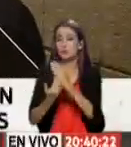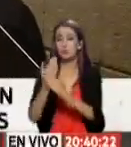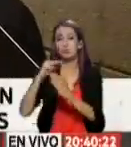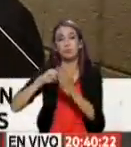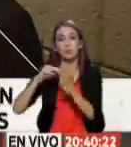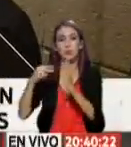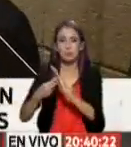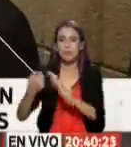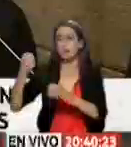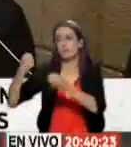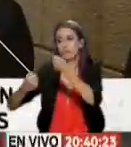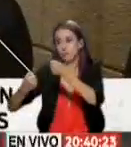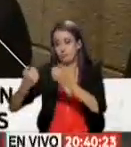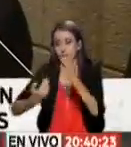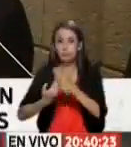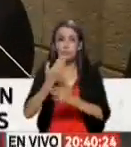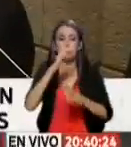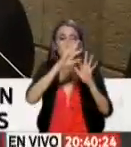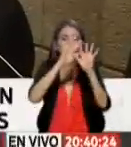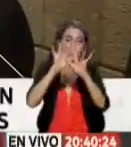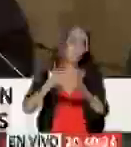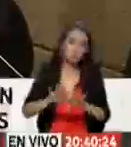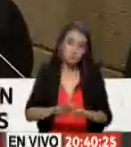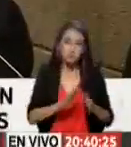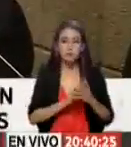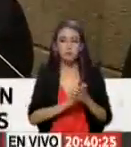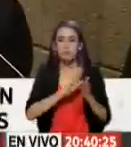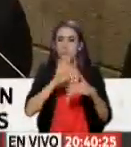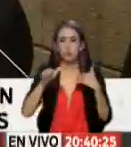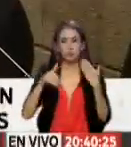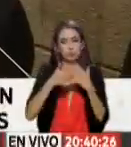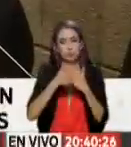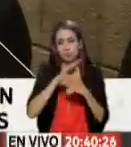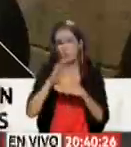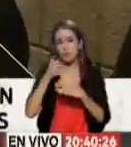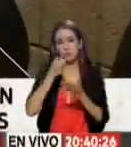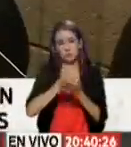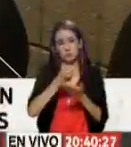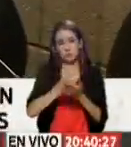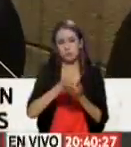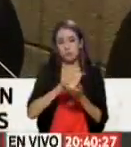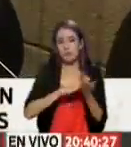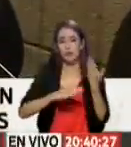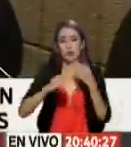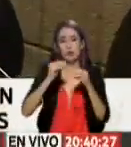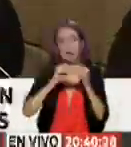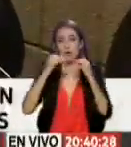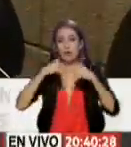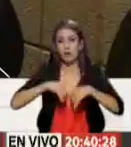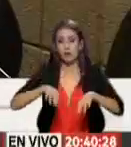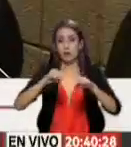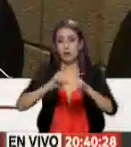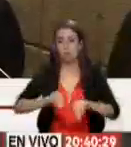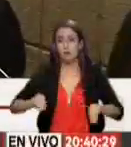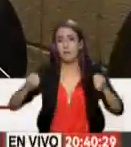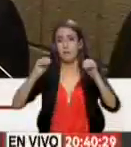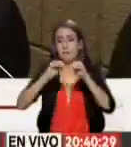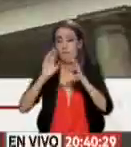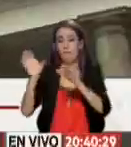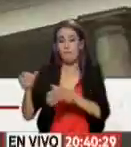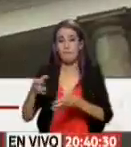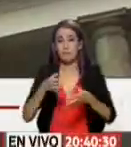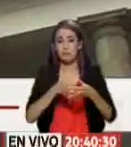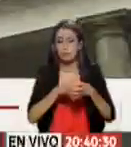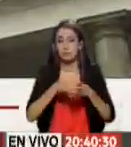nuevos carros, las nuevas computadoras, los nuevos todos que hayan comprado se revierten al Estado y pasarían al Estado con cero